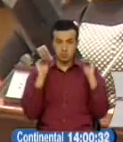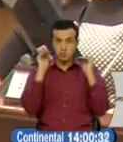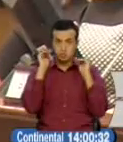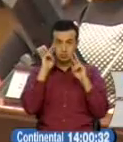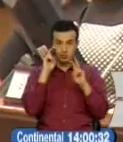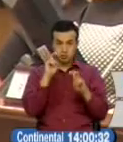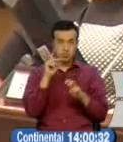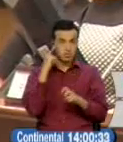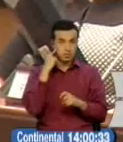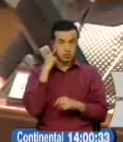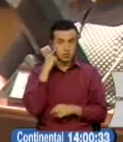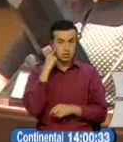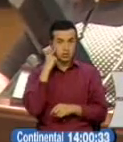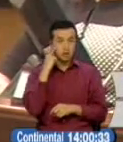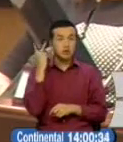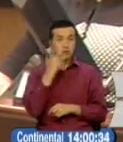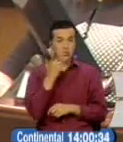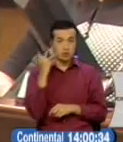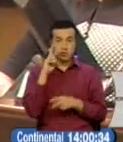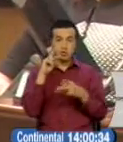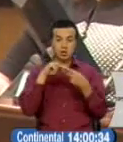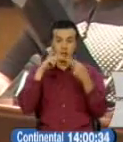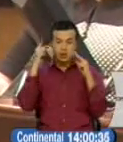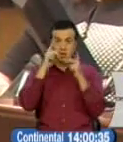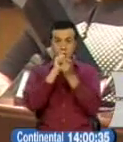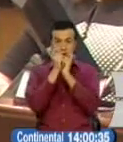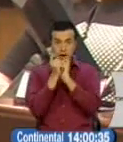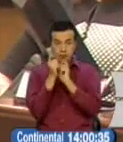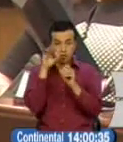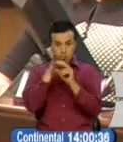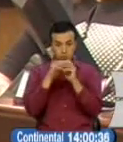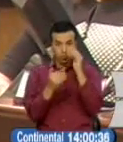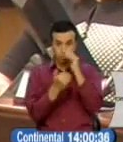investigación científica en transgénicos permite asegurar la